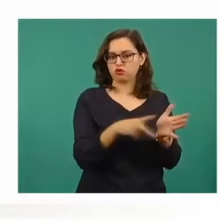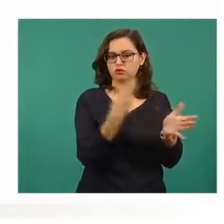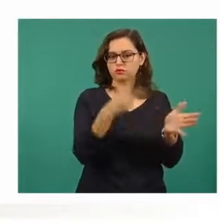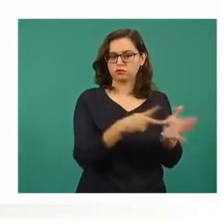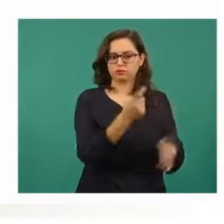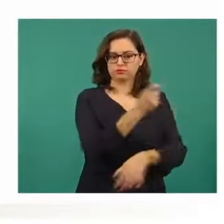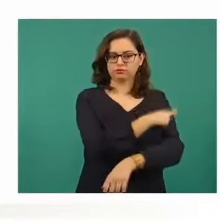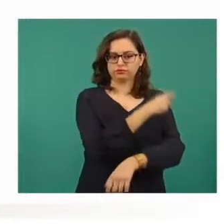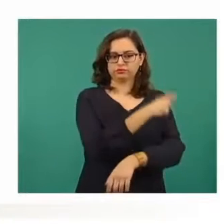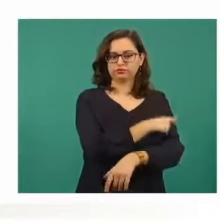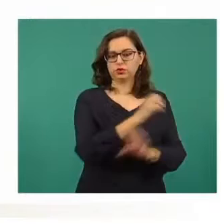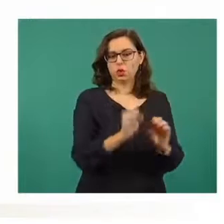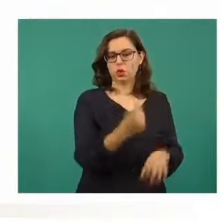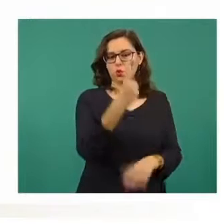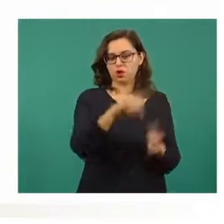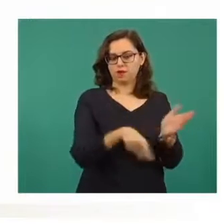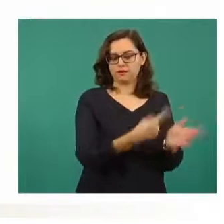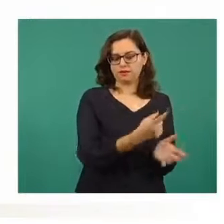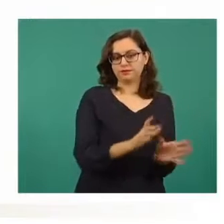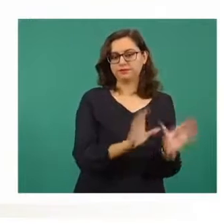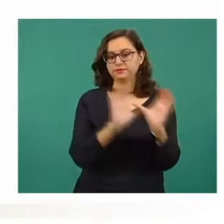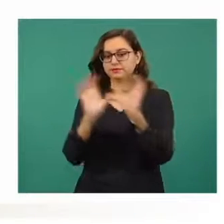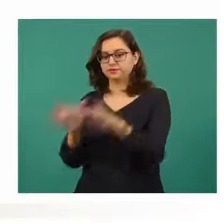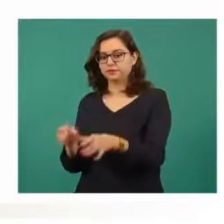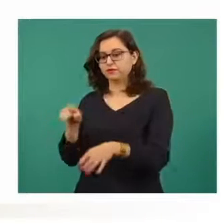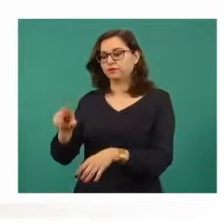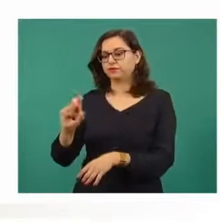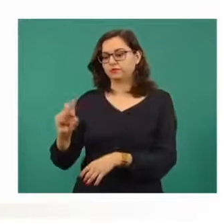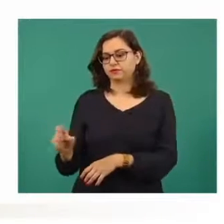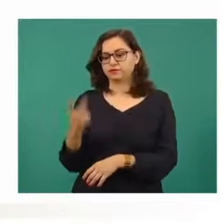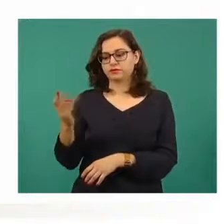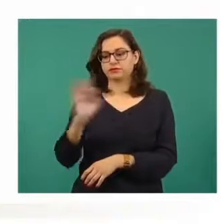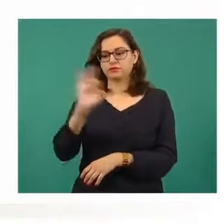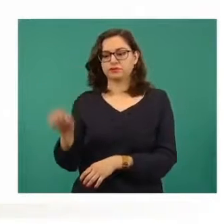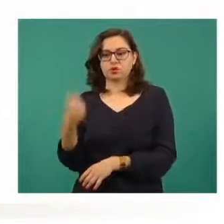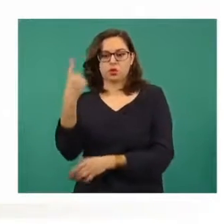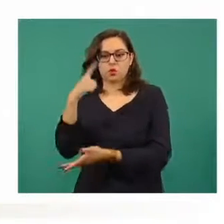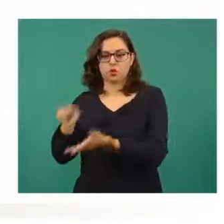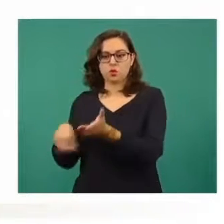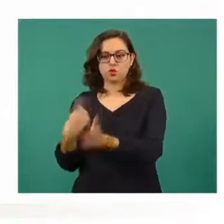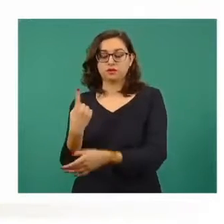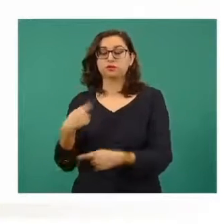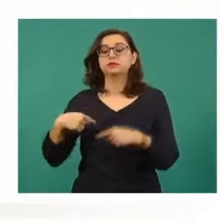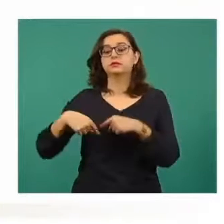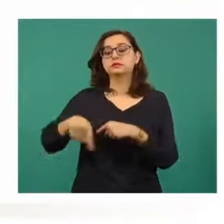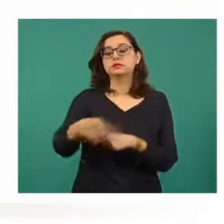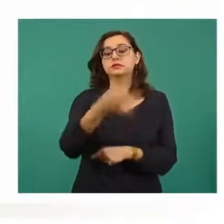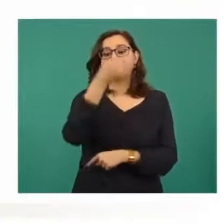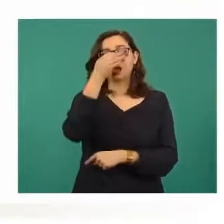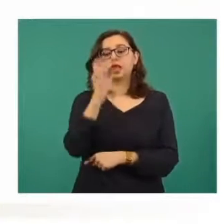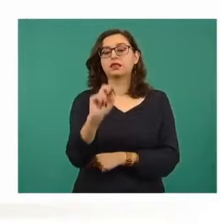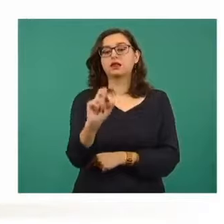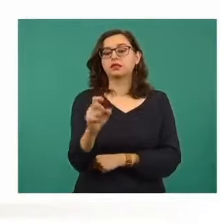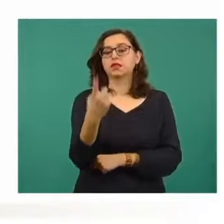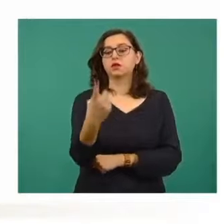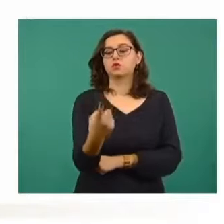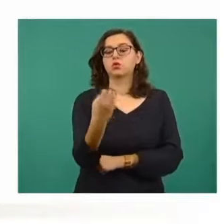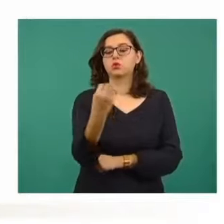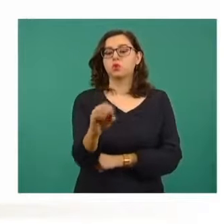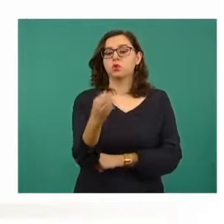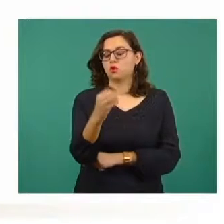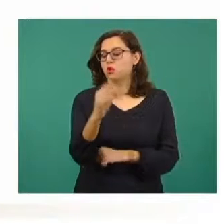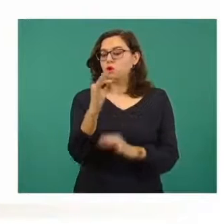buen paso para cumplir la meta del 31 de octubre, haber vacunado a toda la población adulta, que así lo